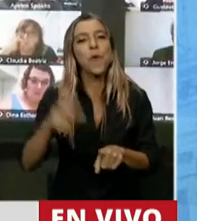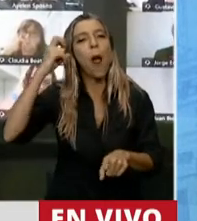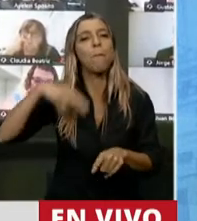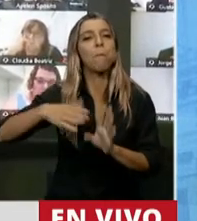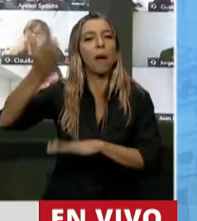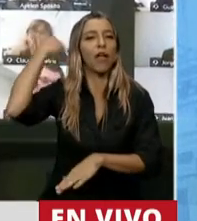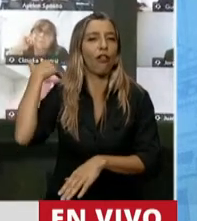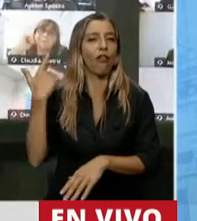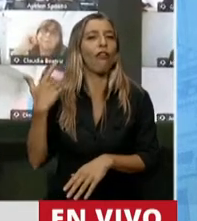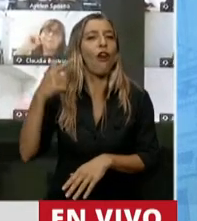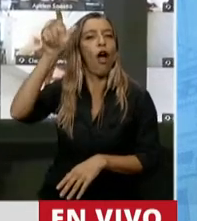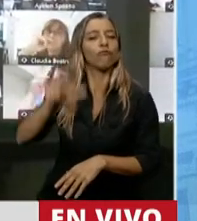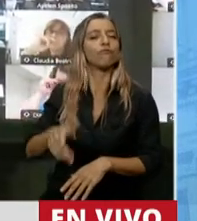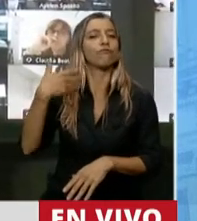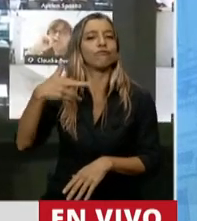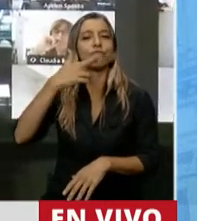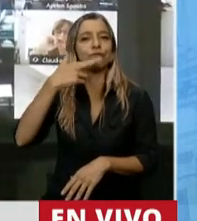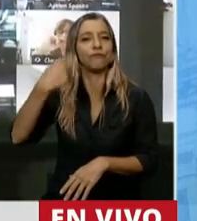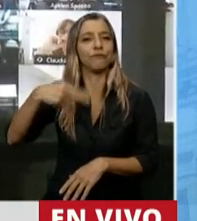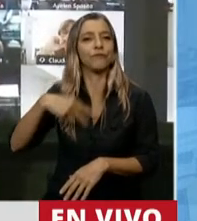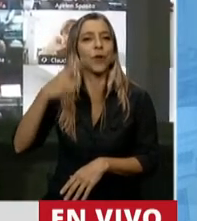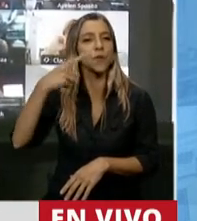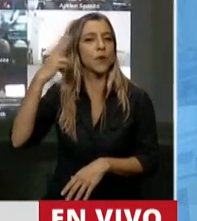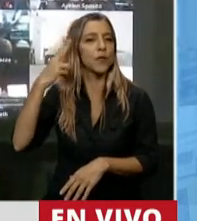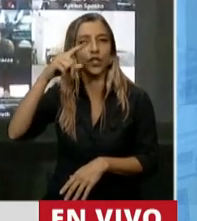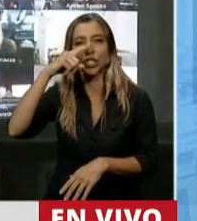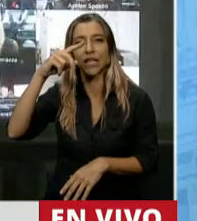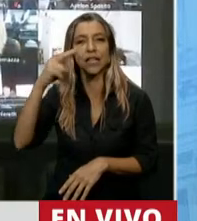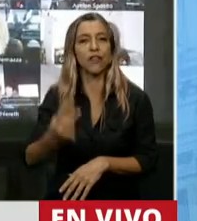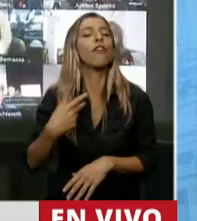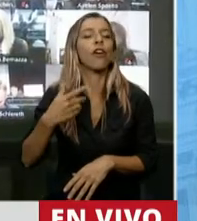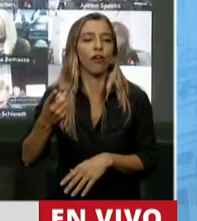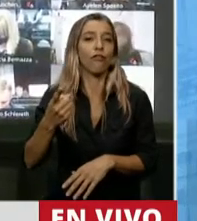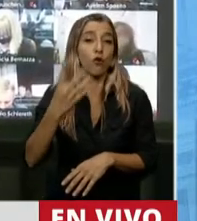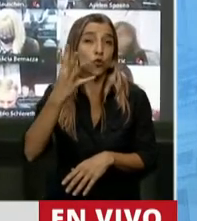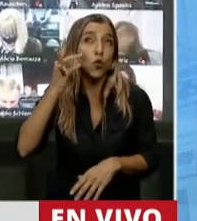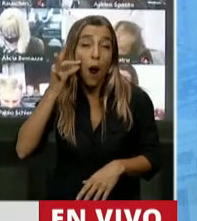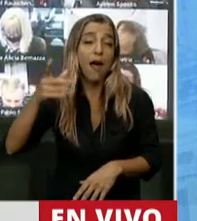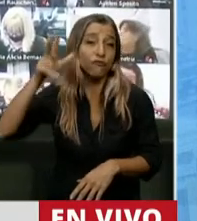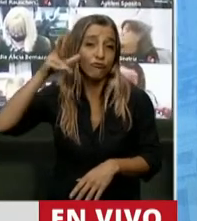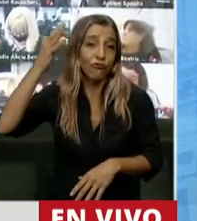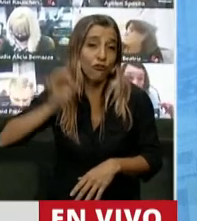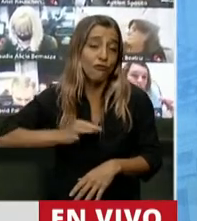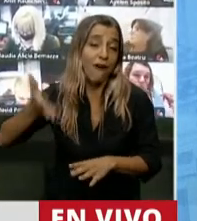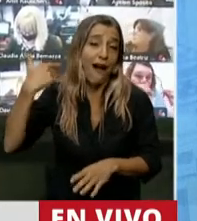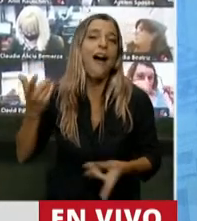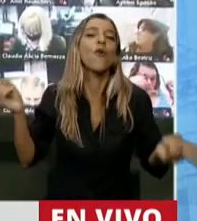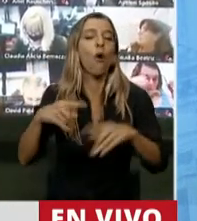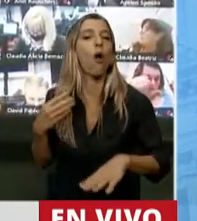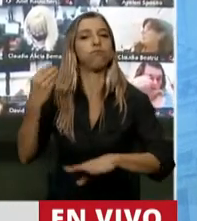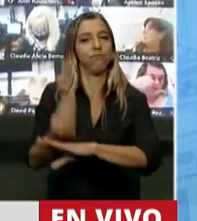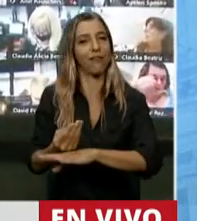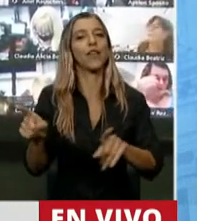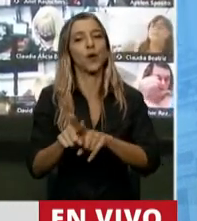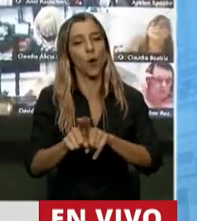aquel 17 de noviembre de 1972, hace 48 años atrás ya, como volvimos con Néstor aquel